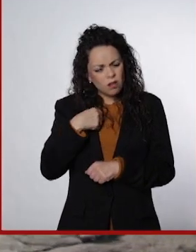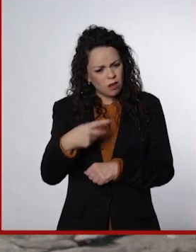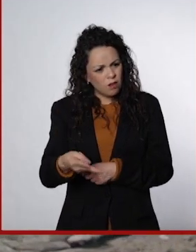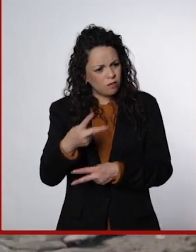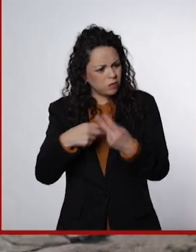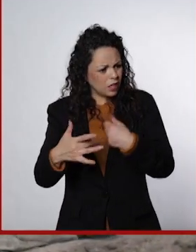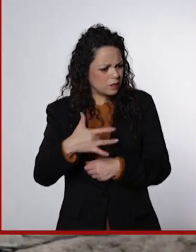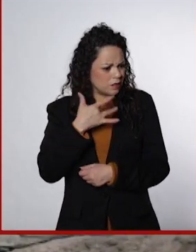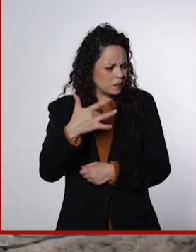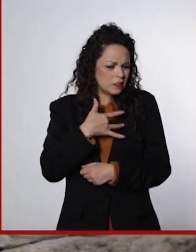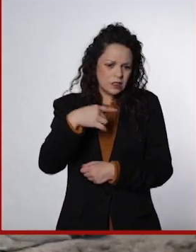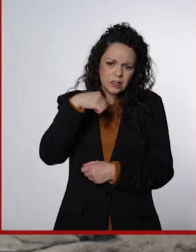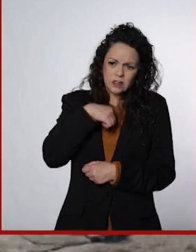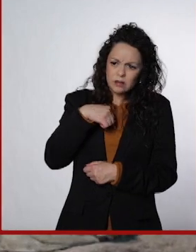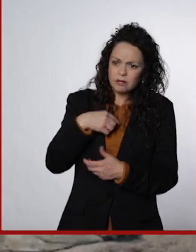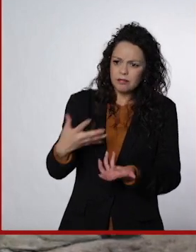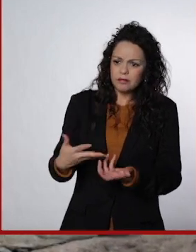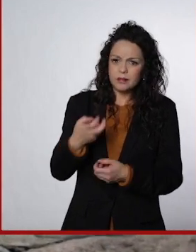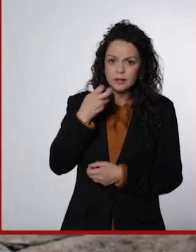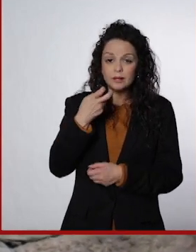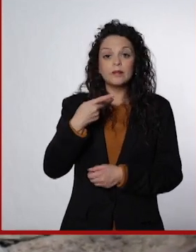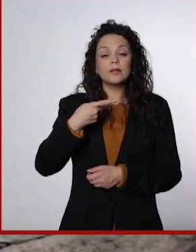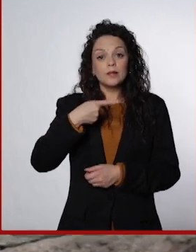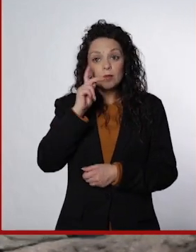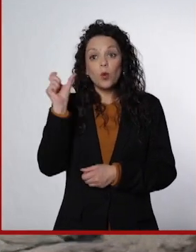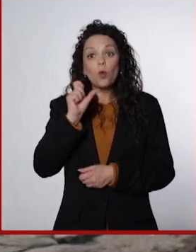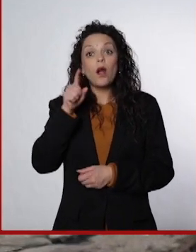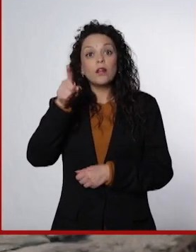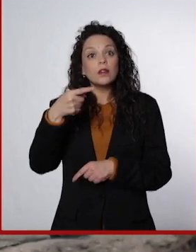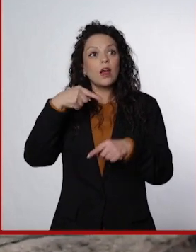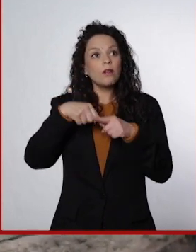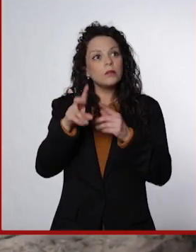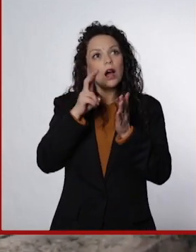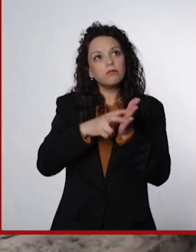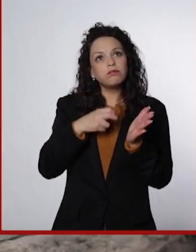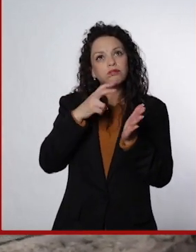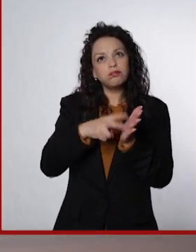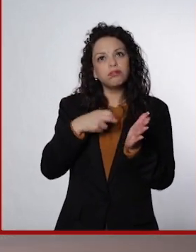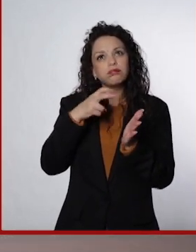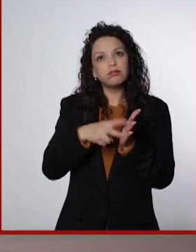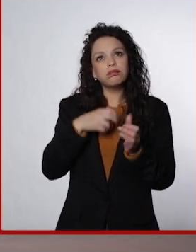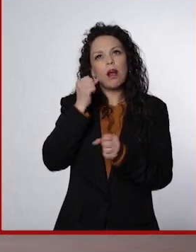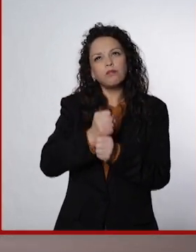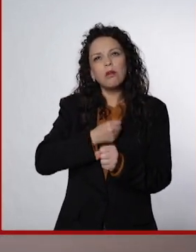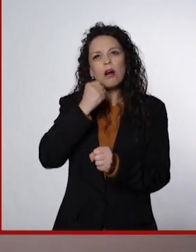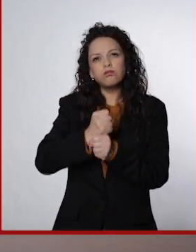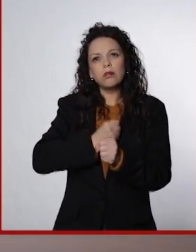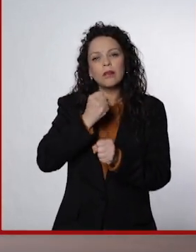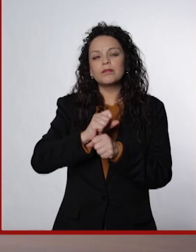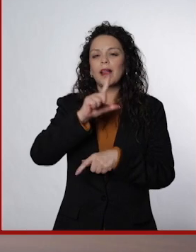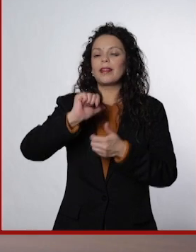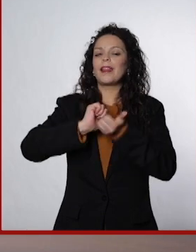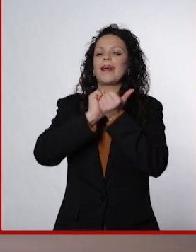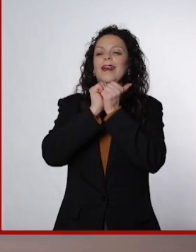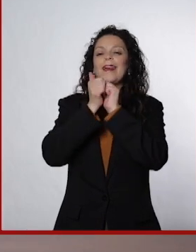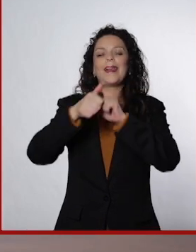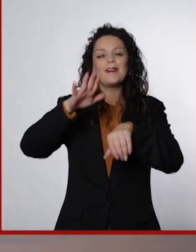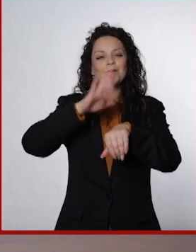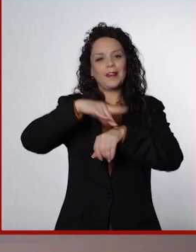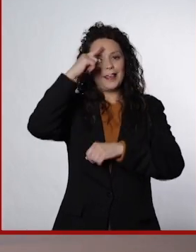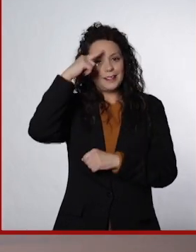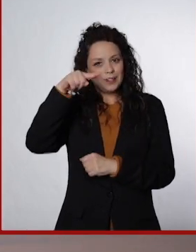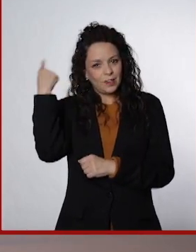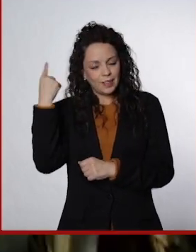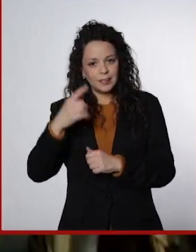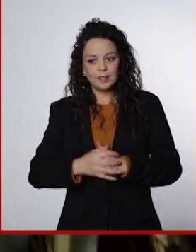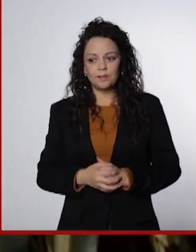todavía más poner eso en palabras. Pero creo que con la práctica tiende a volverse mucho más sencillo. ¿Sería porque no nos detenemos a conocernos a